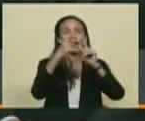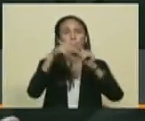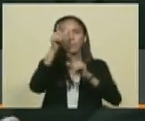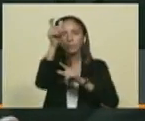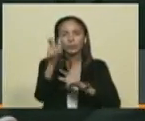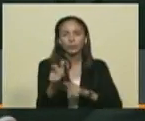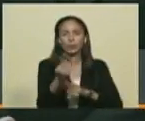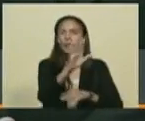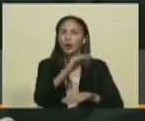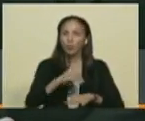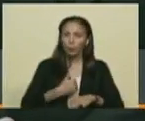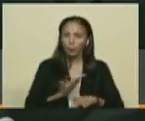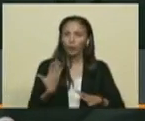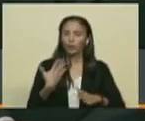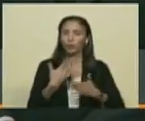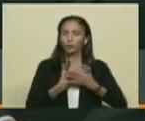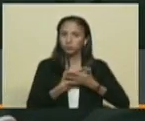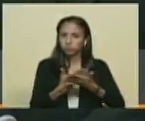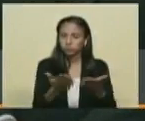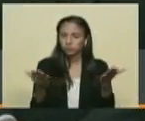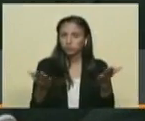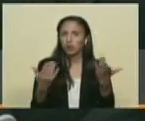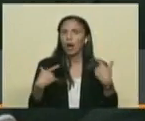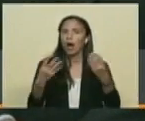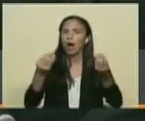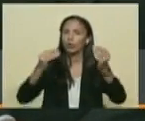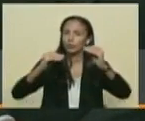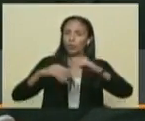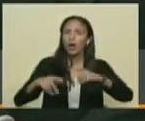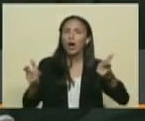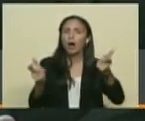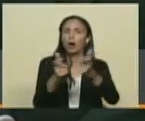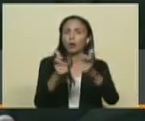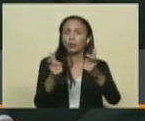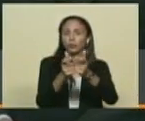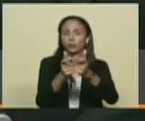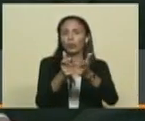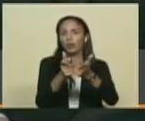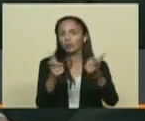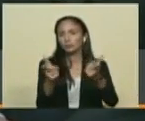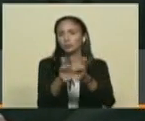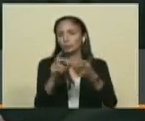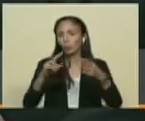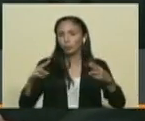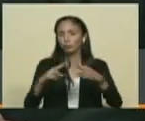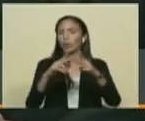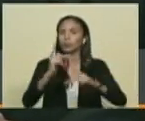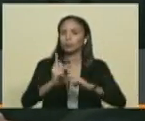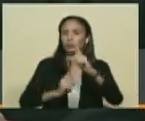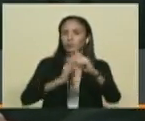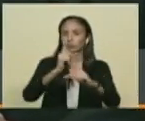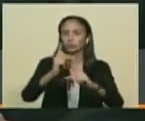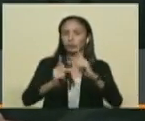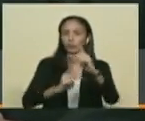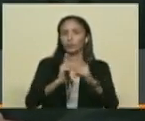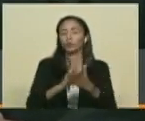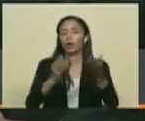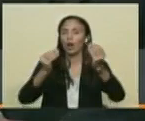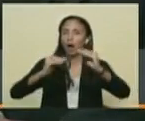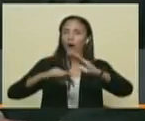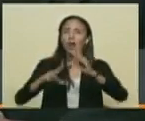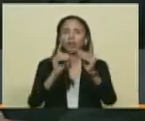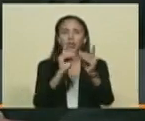permitido que se estén dando estos encuentros, producto de un proceso que nos lleva a una